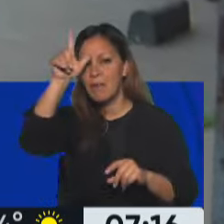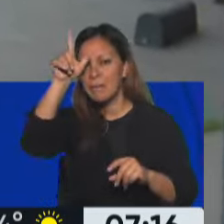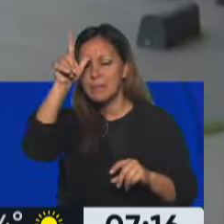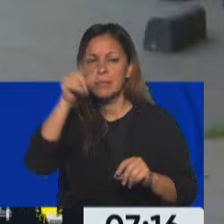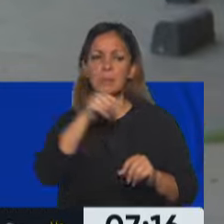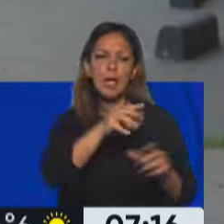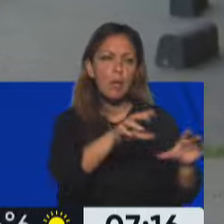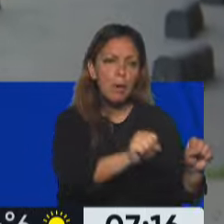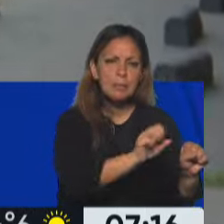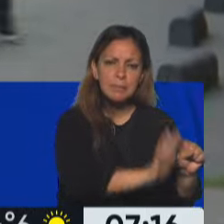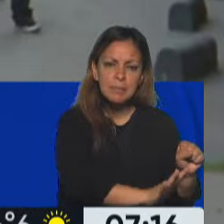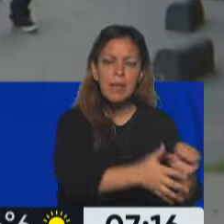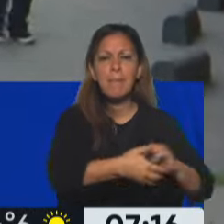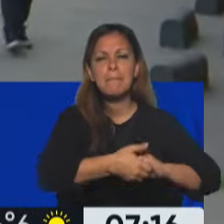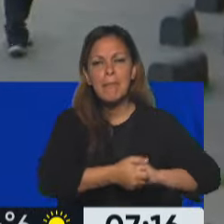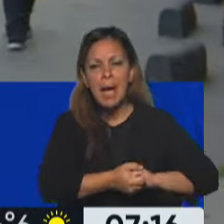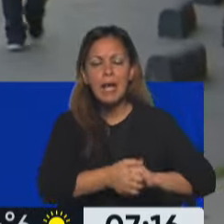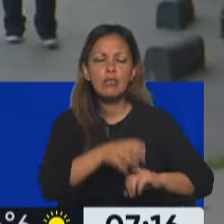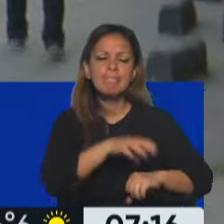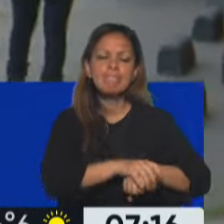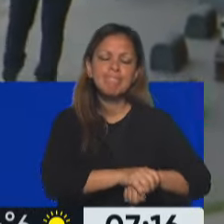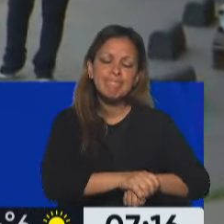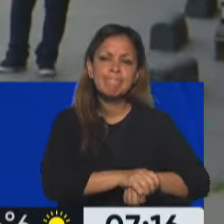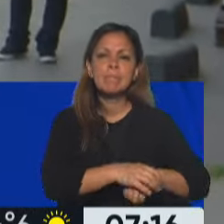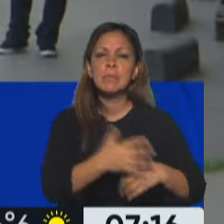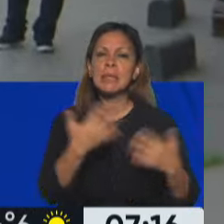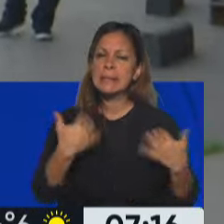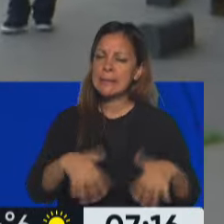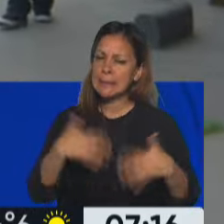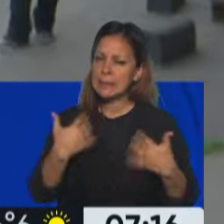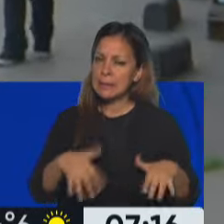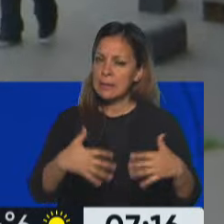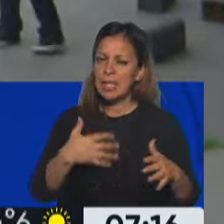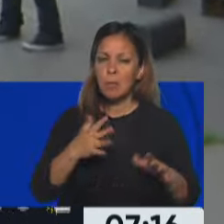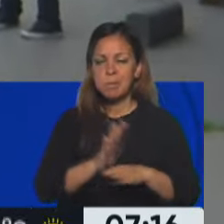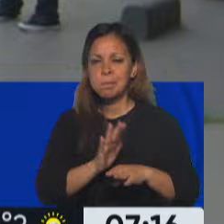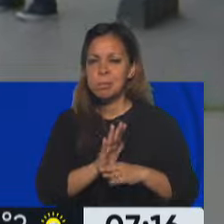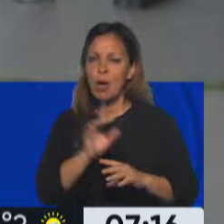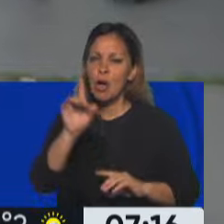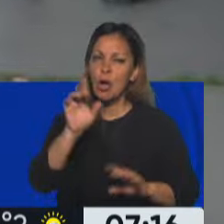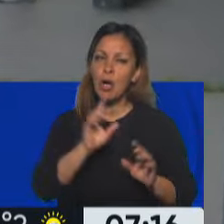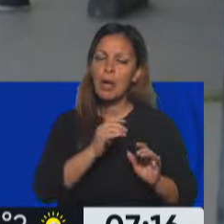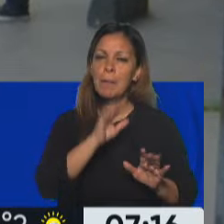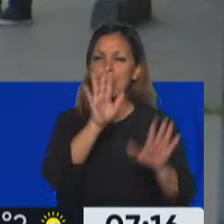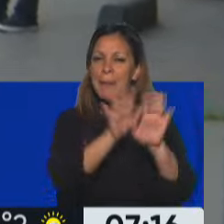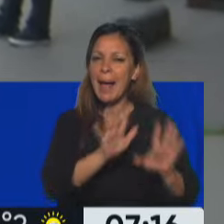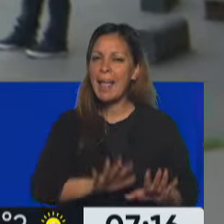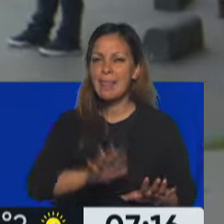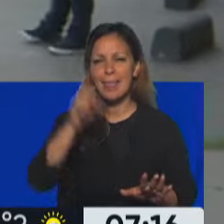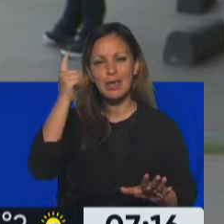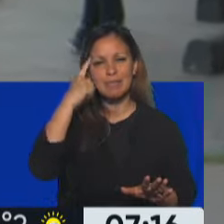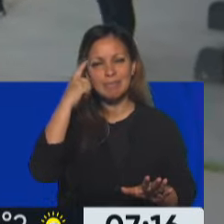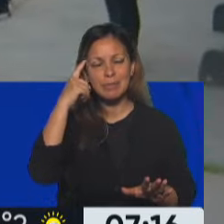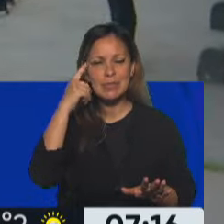la familia, agarrándonos de la mano, como un clima de que se está preparando algunas personas para dar tal vez noticias